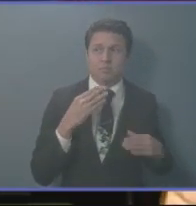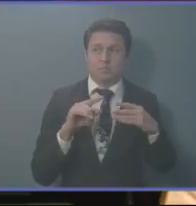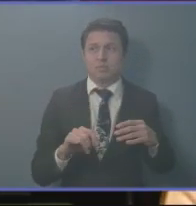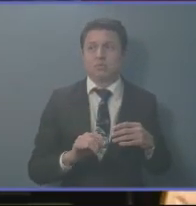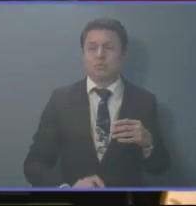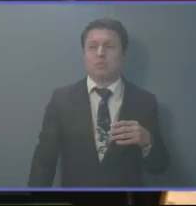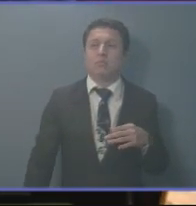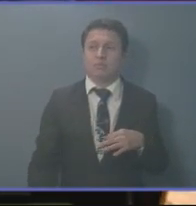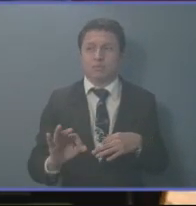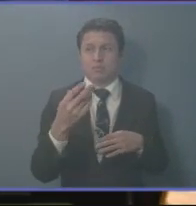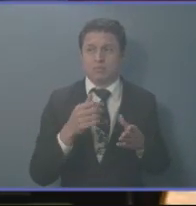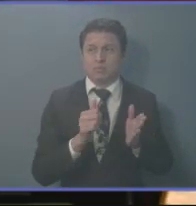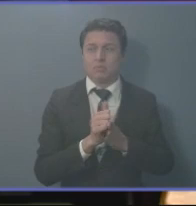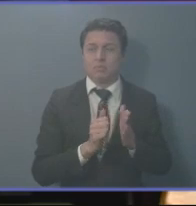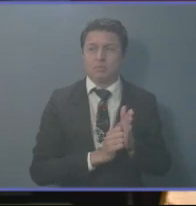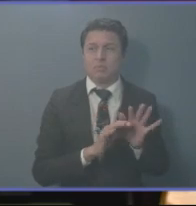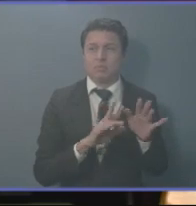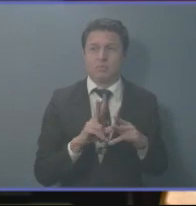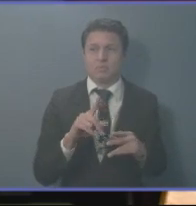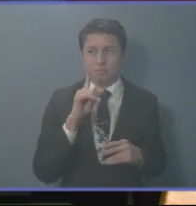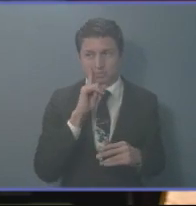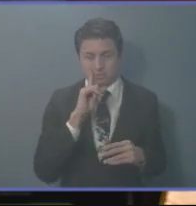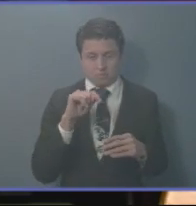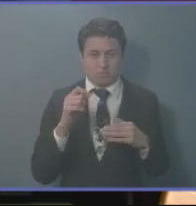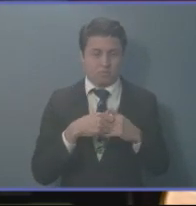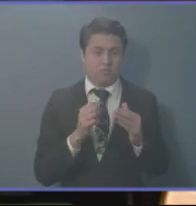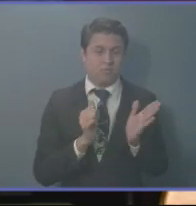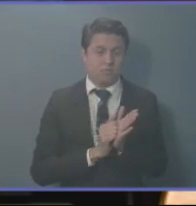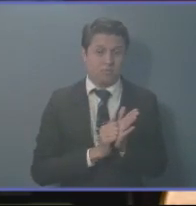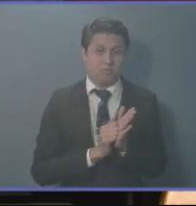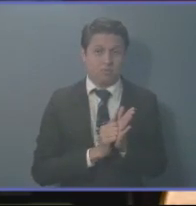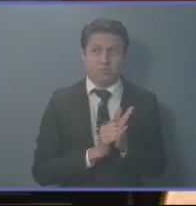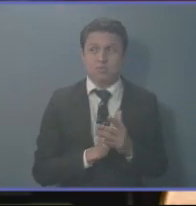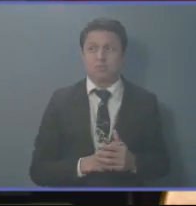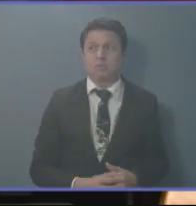este artículo 11, que vea esta plenaria,